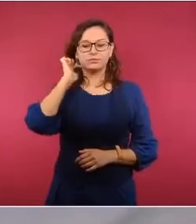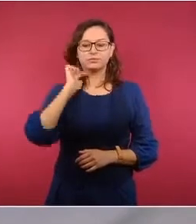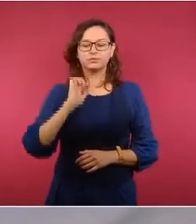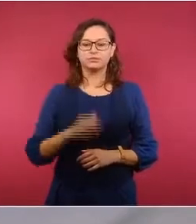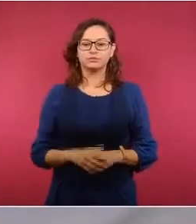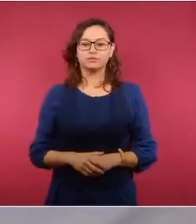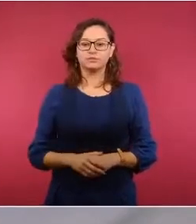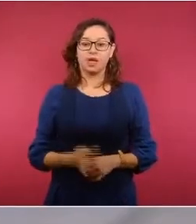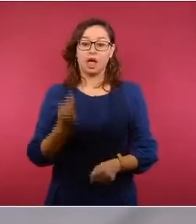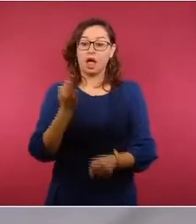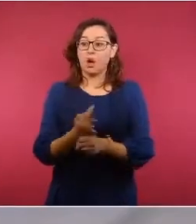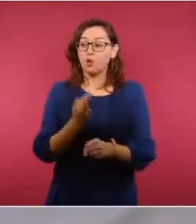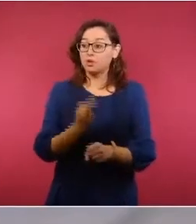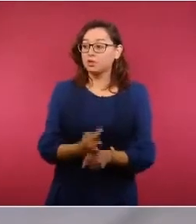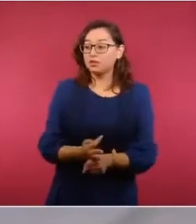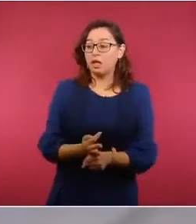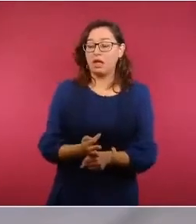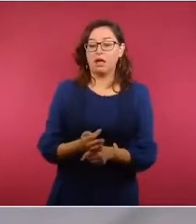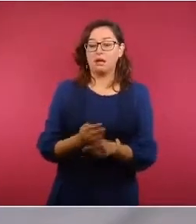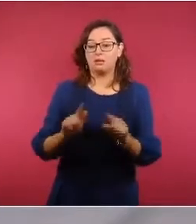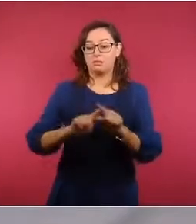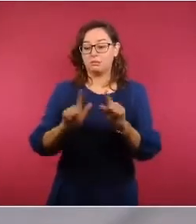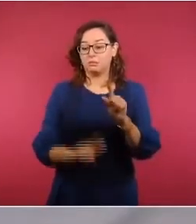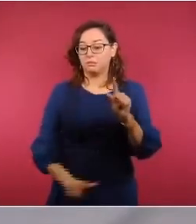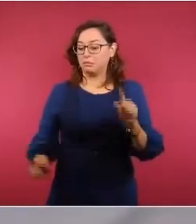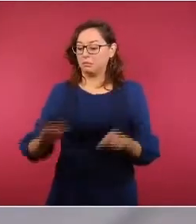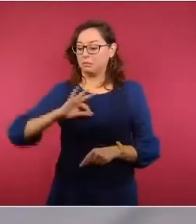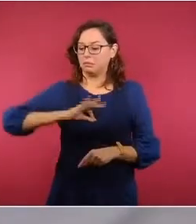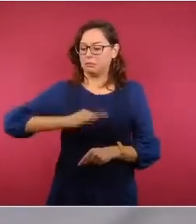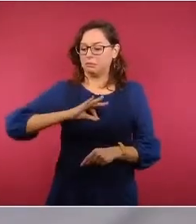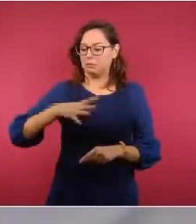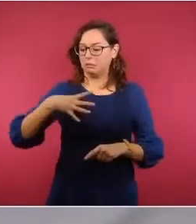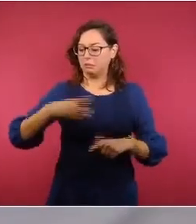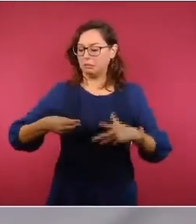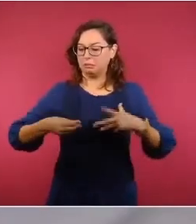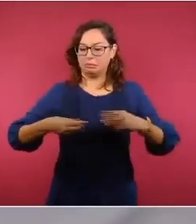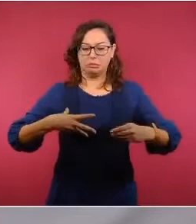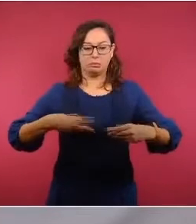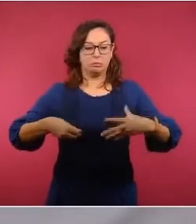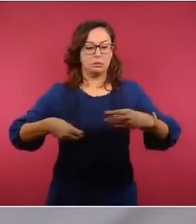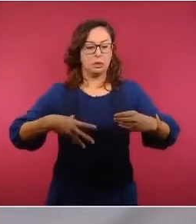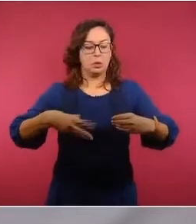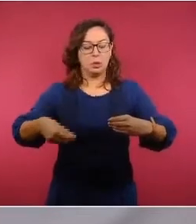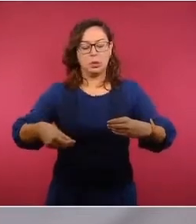padeciendo de una pandemia que ha producido